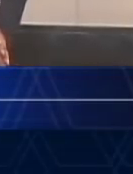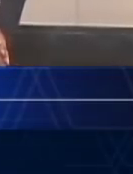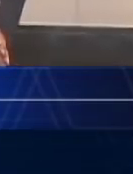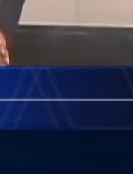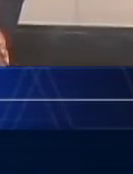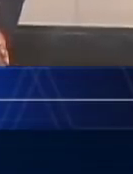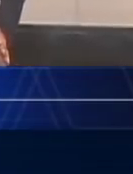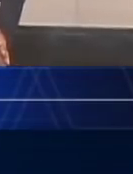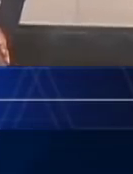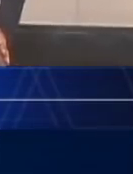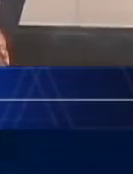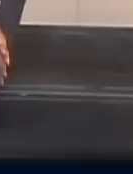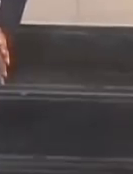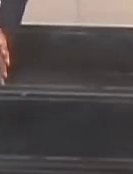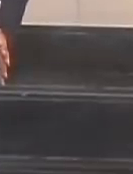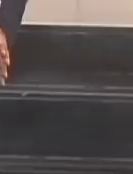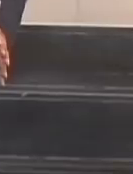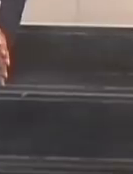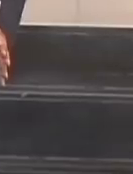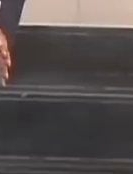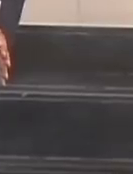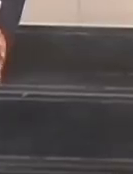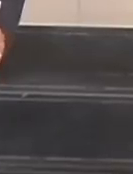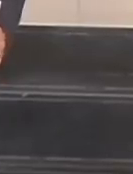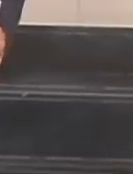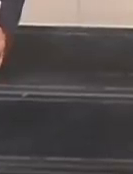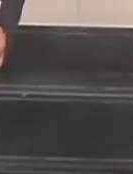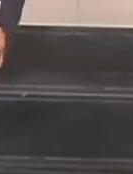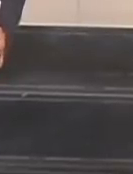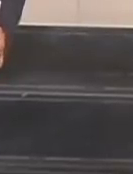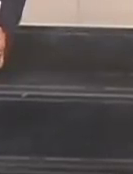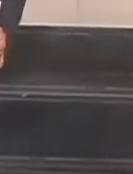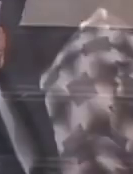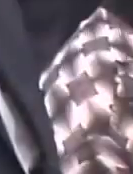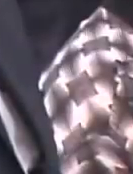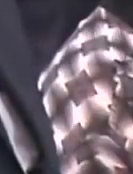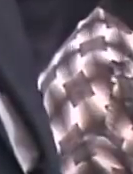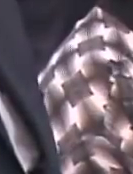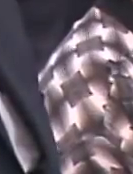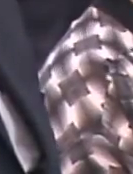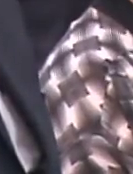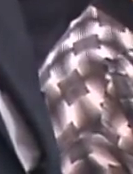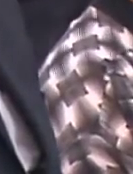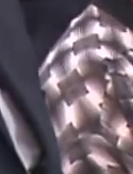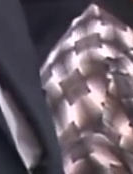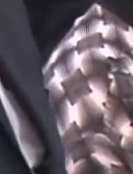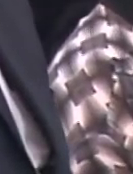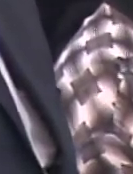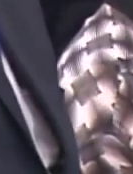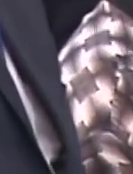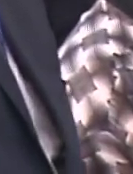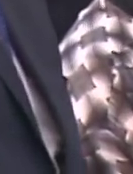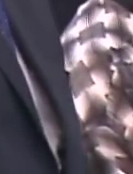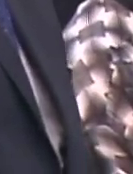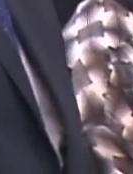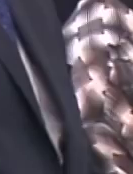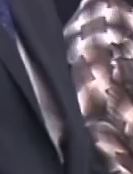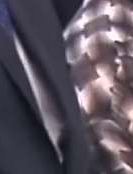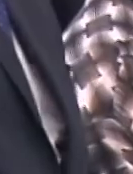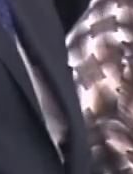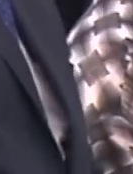sinvergüenza los que le aumentan los precios. Según el presidente Maduro, nunca antes Venezuela había sido sometida a una operación mundial de